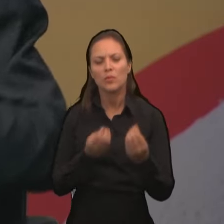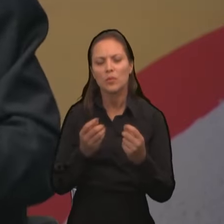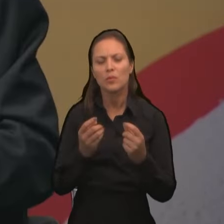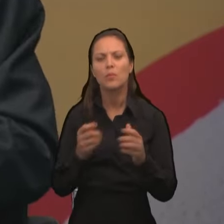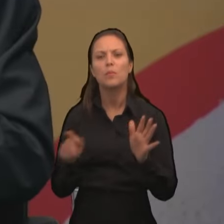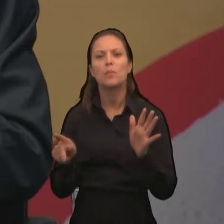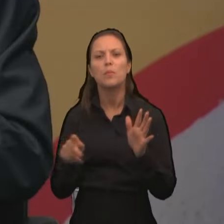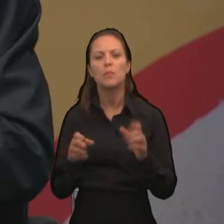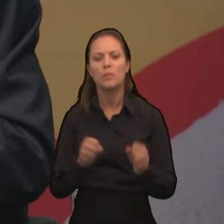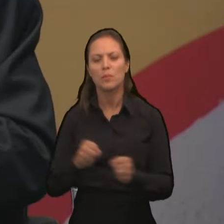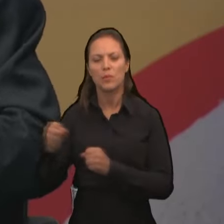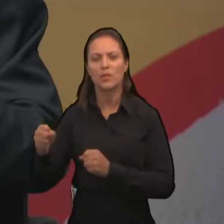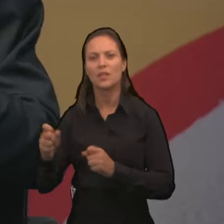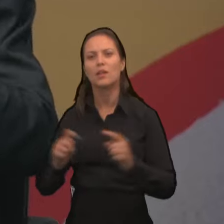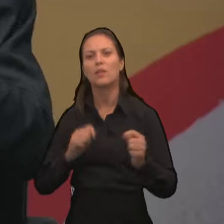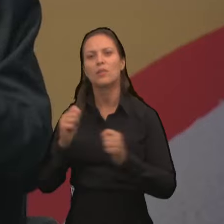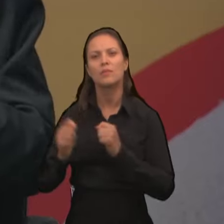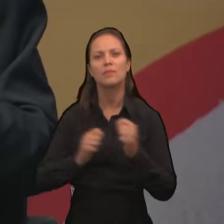poder económico,